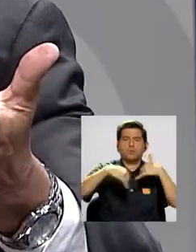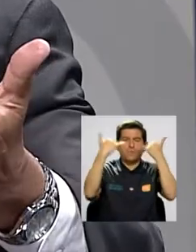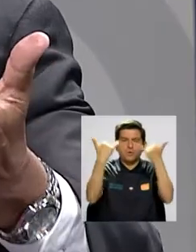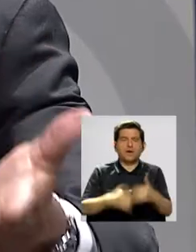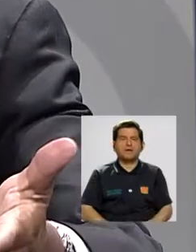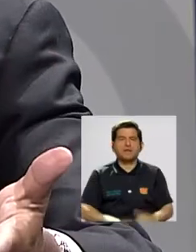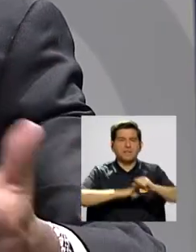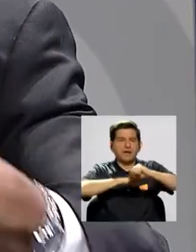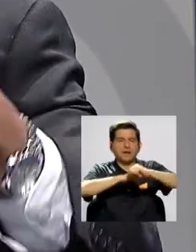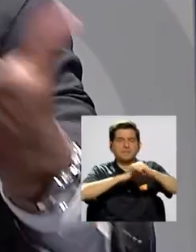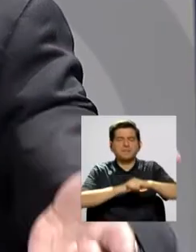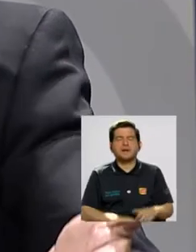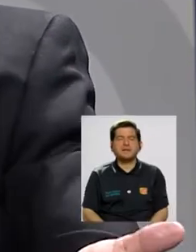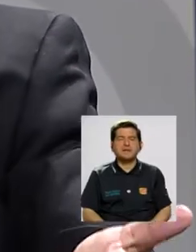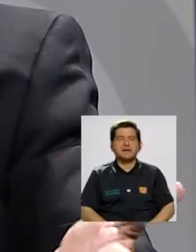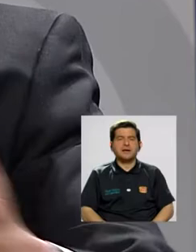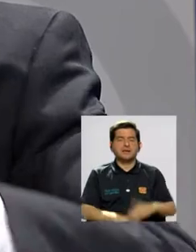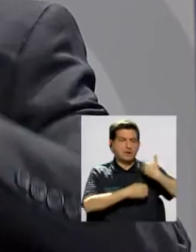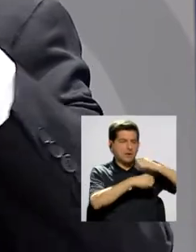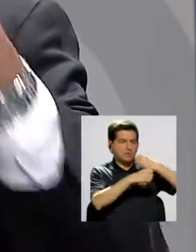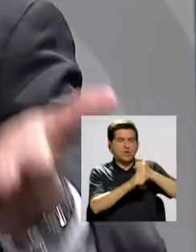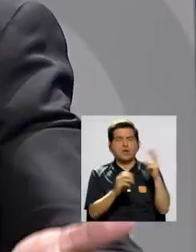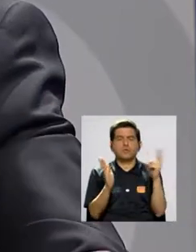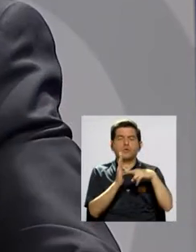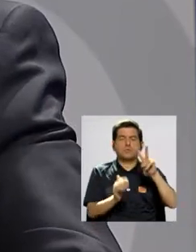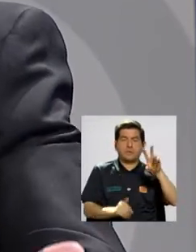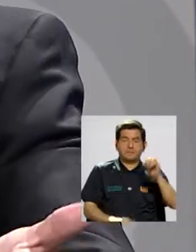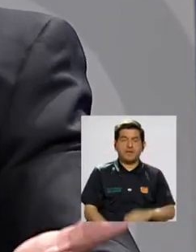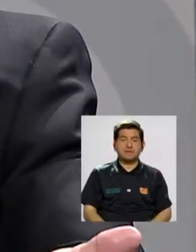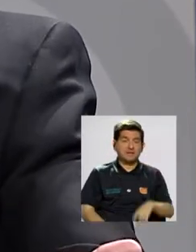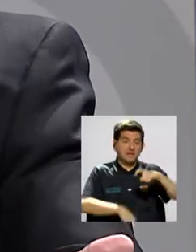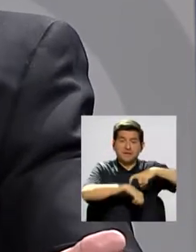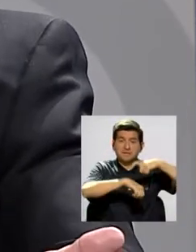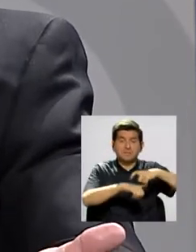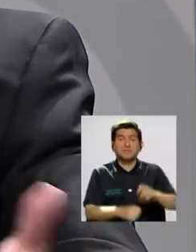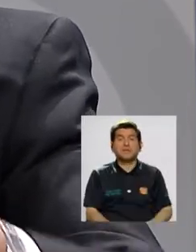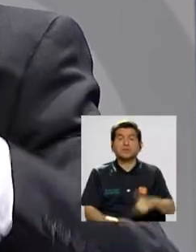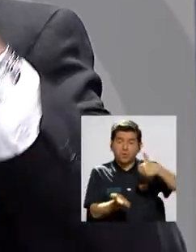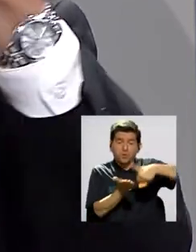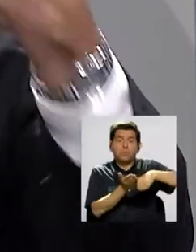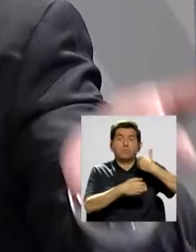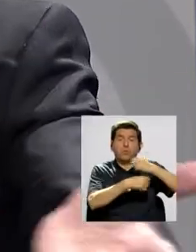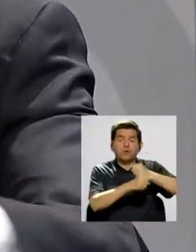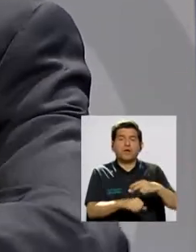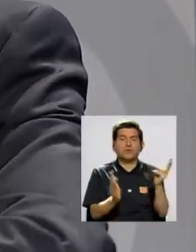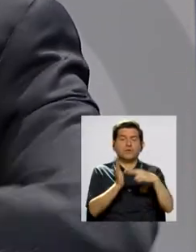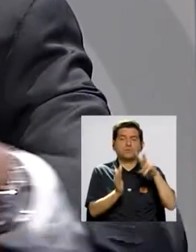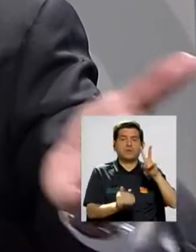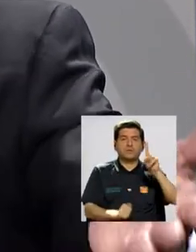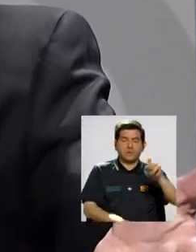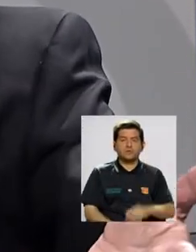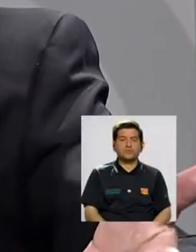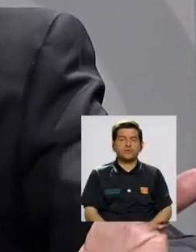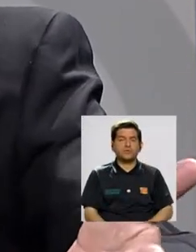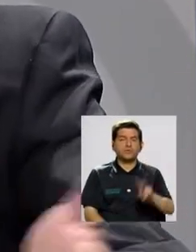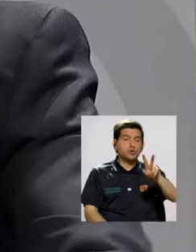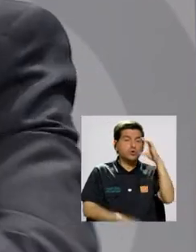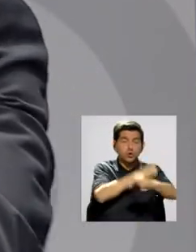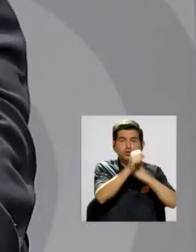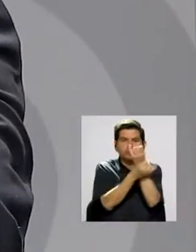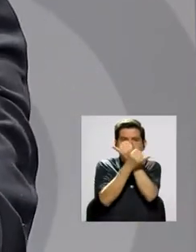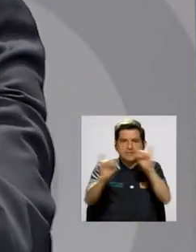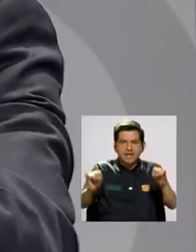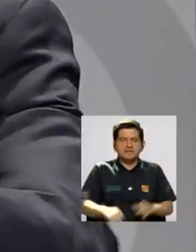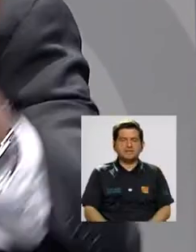la campaña municipal de 2020. Y en 2020 estamos en elecciones municipales. Y en 2021 estamos en la celebración del Bicentenario. Y